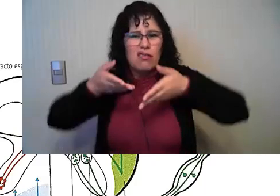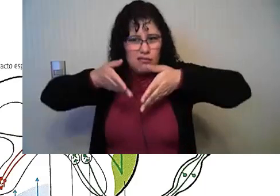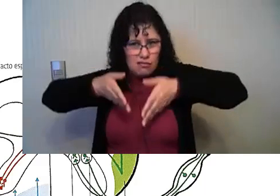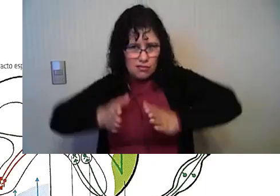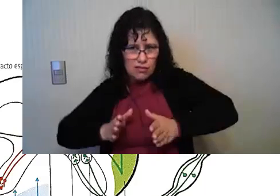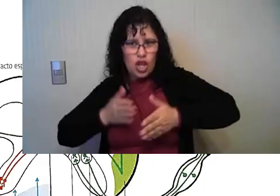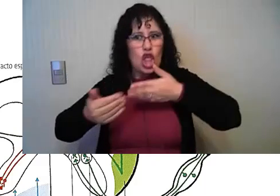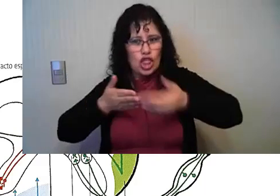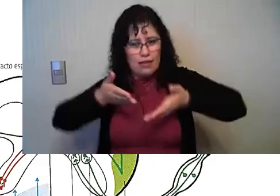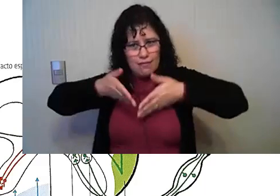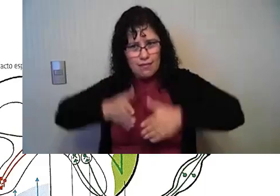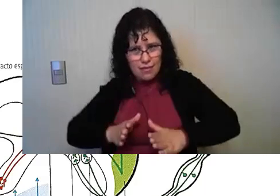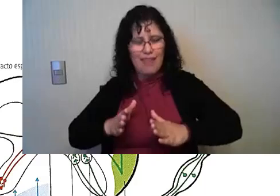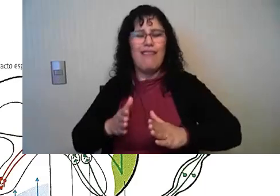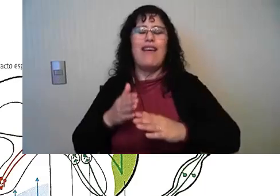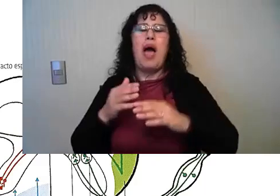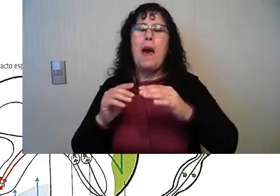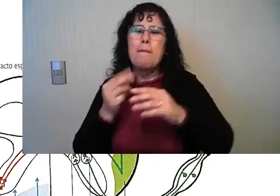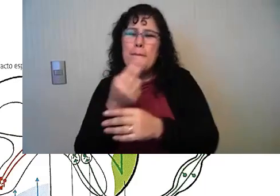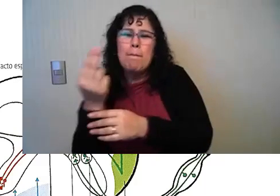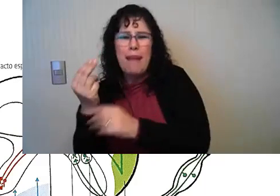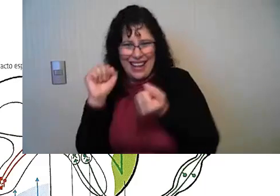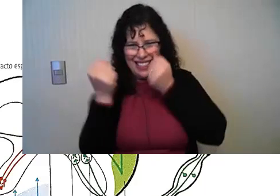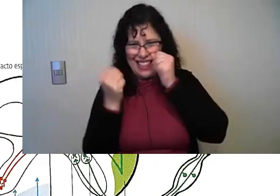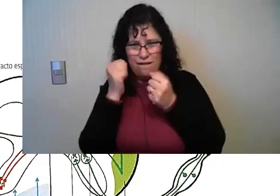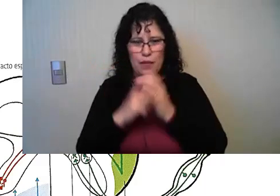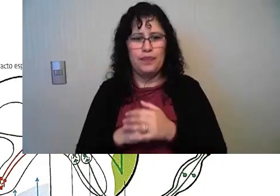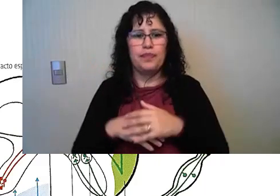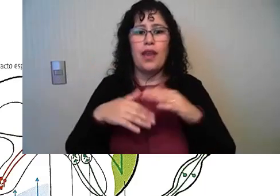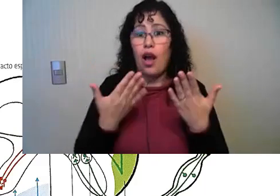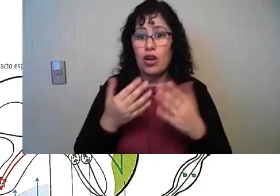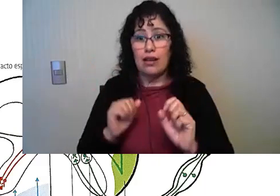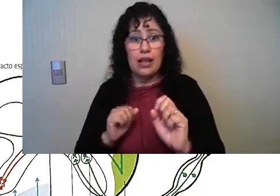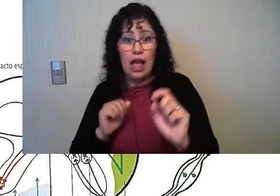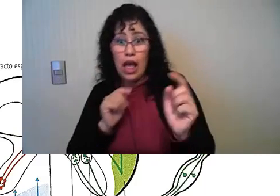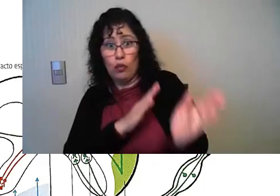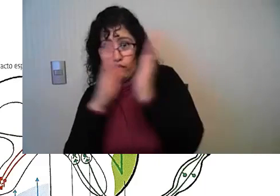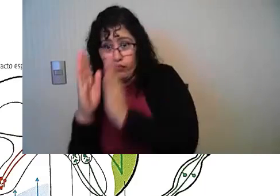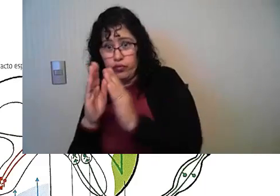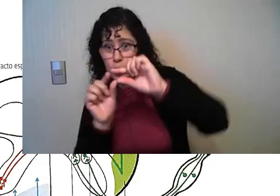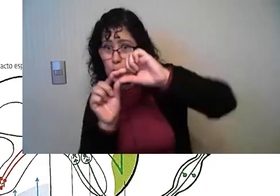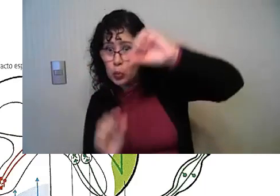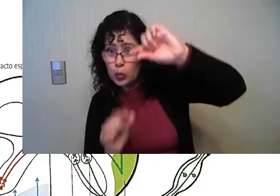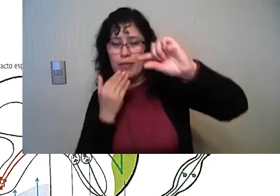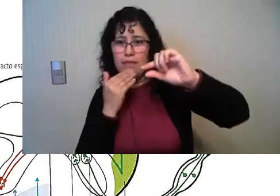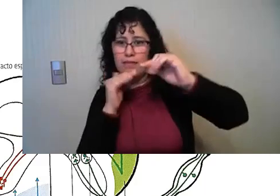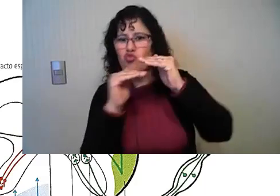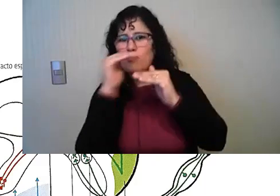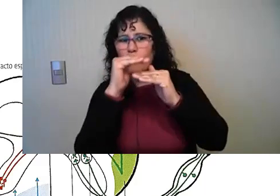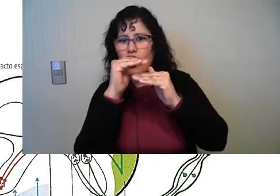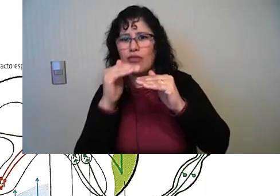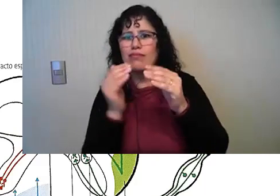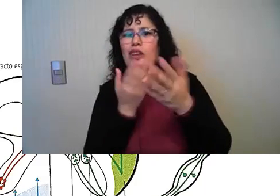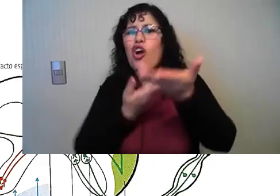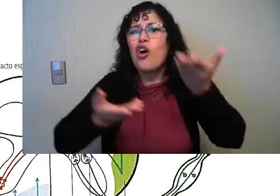Ahora, el solitario pasa lo mismo, también es compartido. La porción superior es compartido por